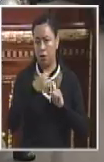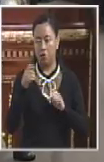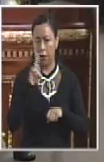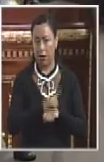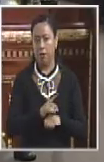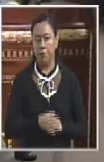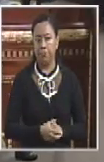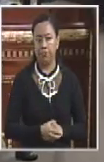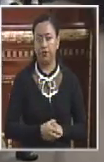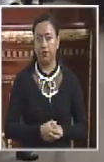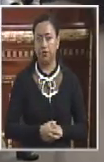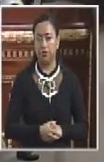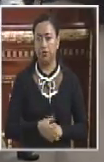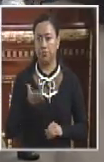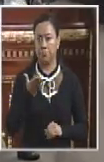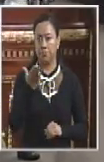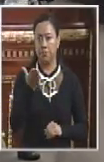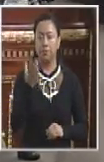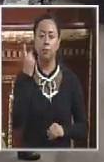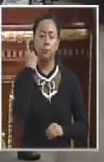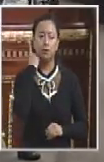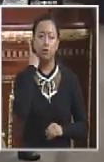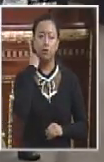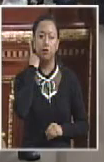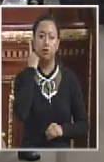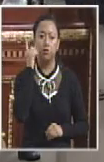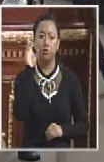a la que ha hecho mención el diputado Federico Dorín.